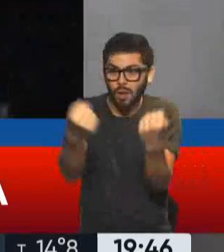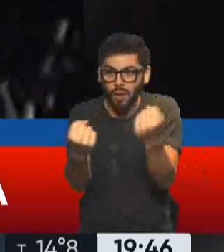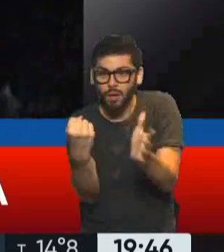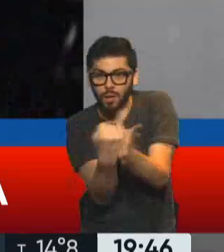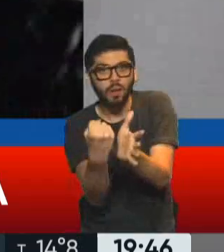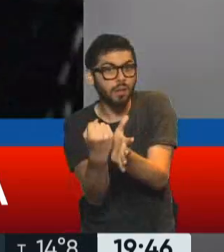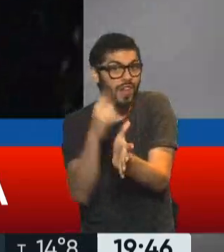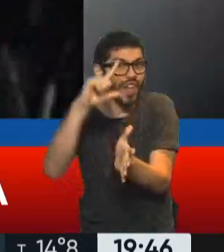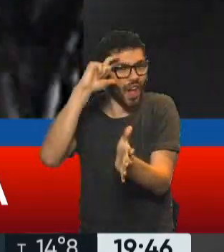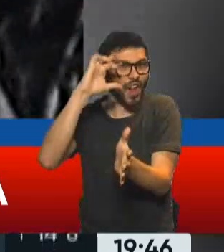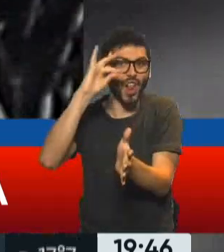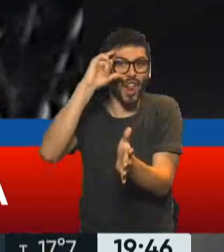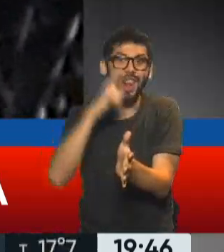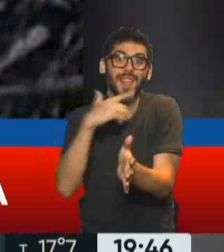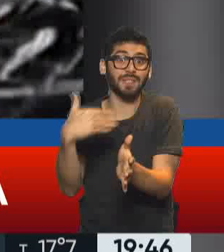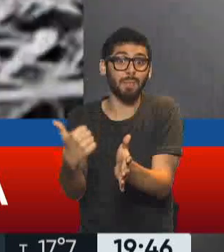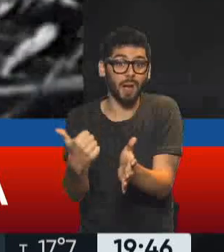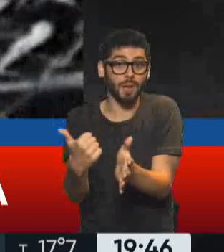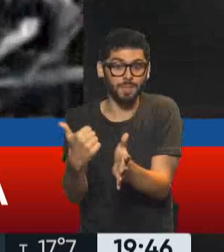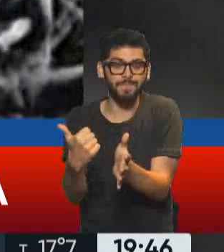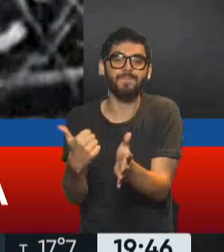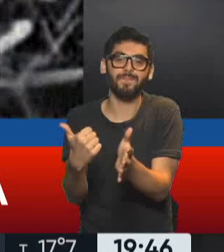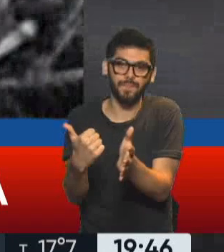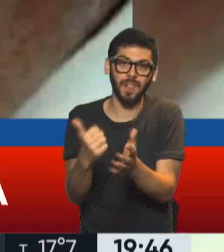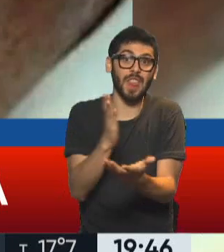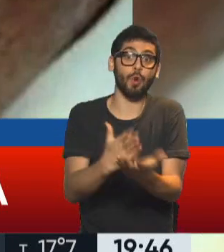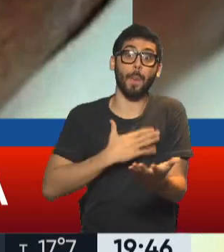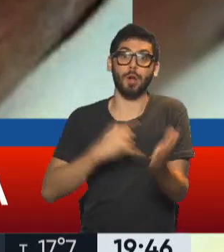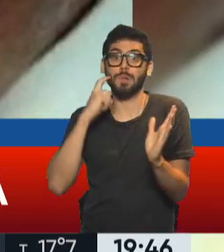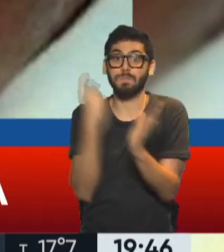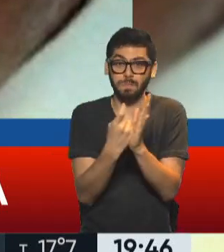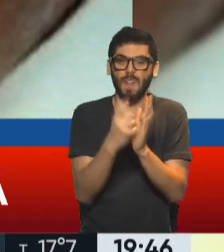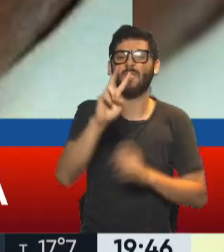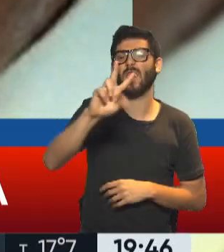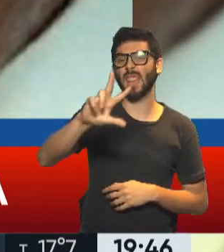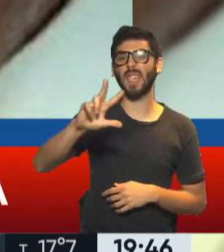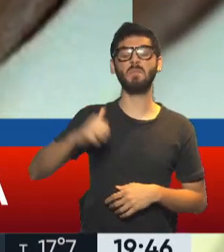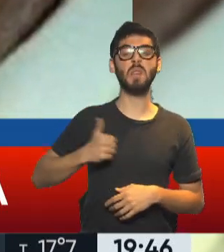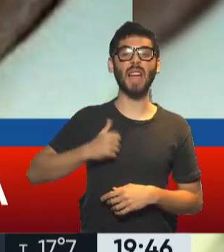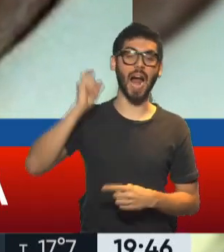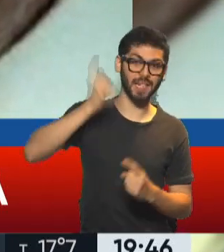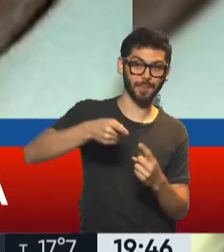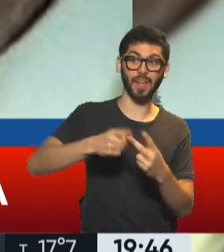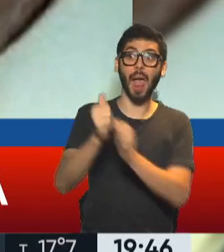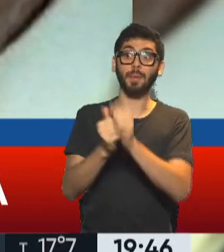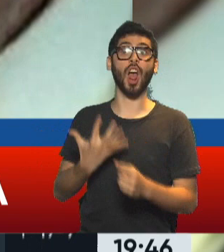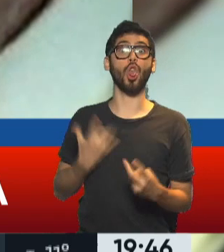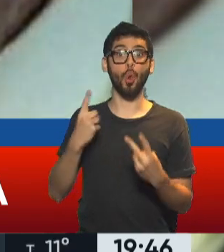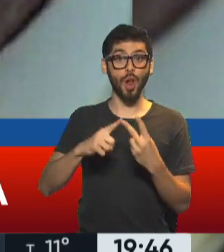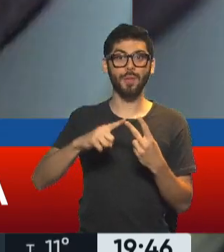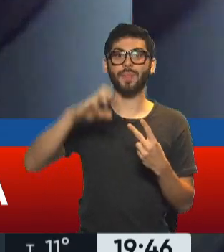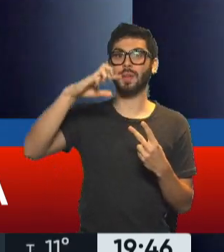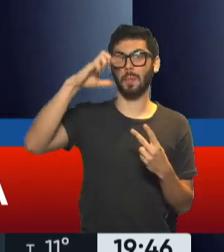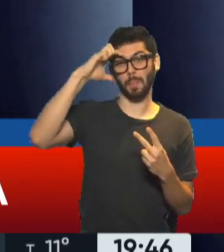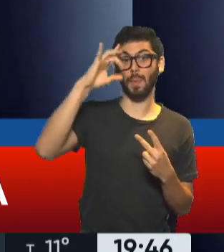empresa. Por estos delitos de lesa humanidad fueron procesados 23 militares, el dueño de la compañía, Carlos